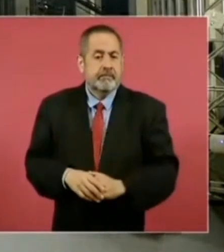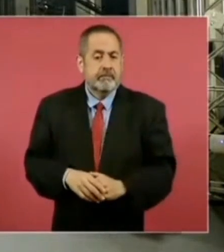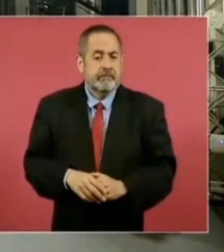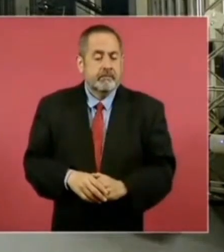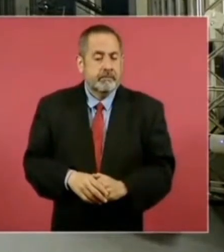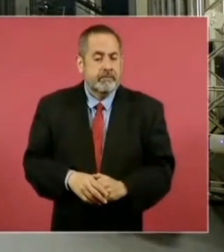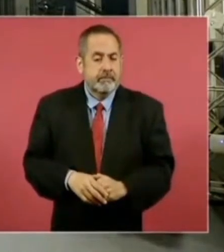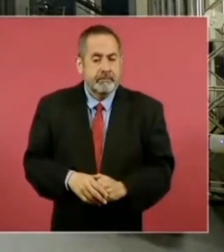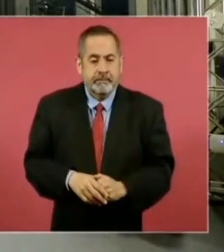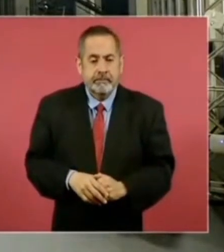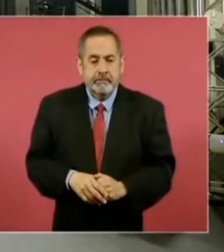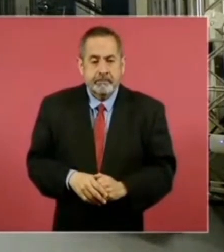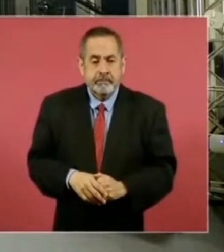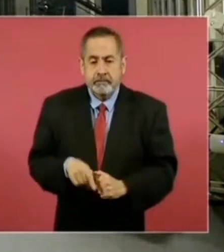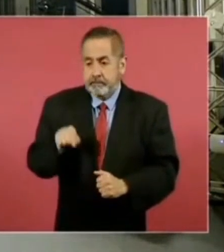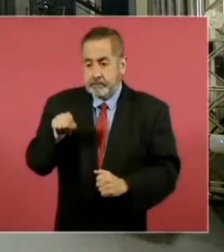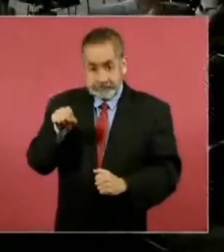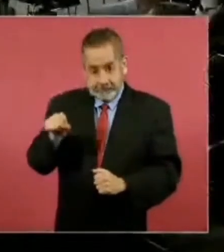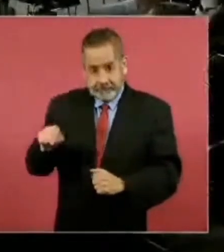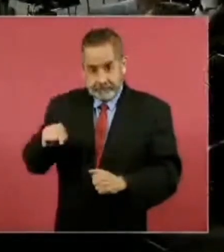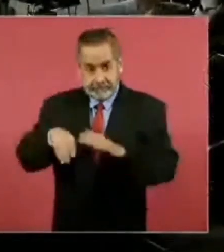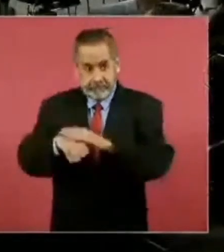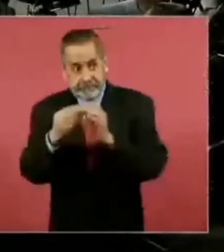el que tome clases